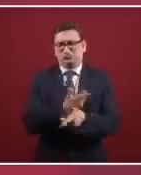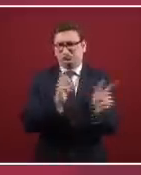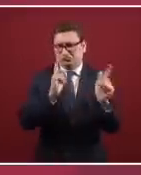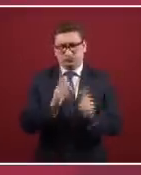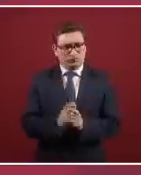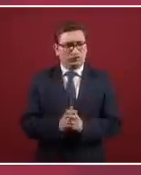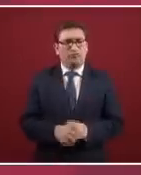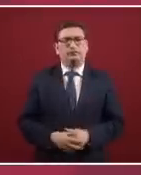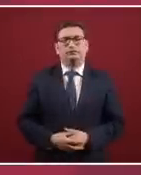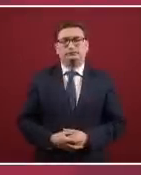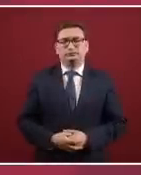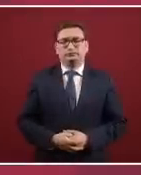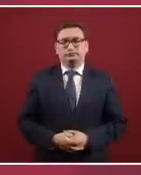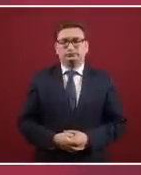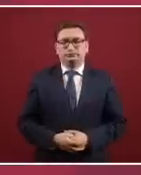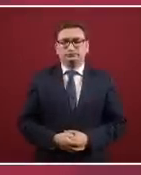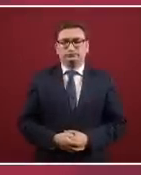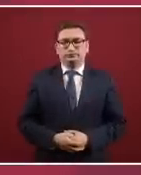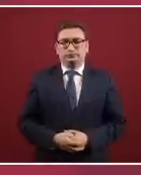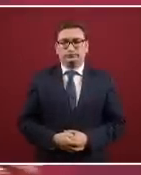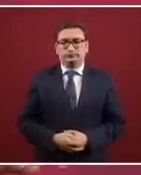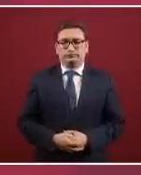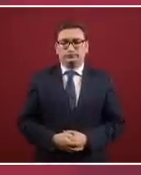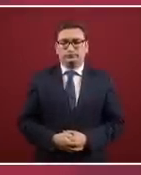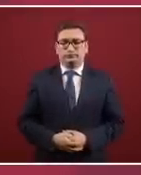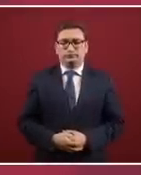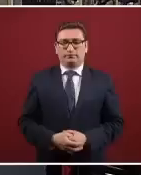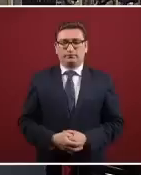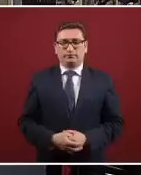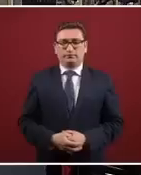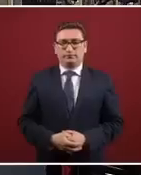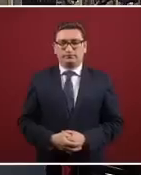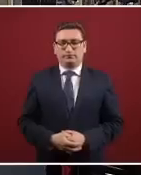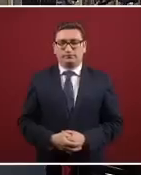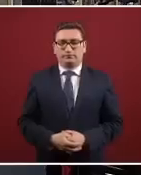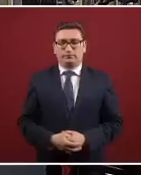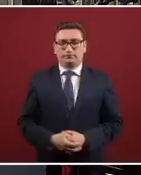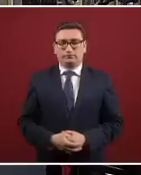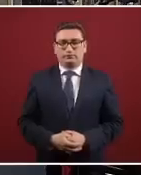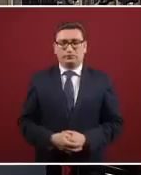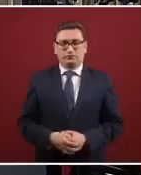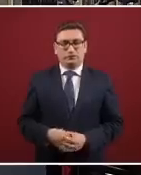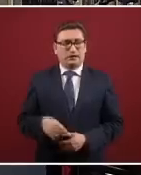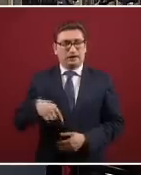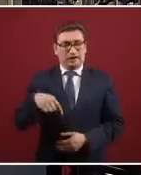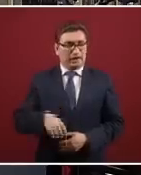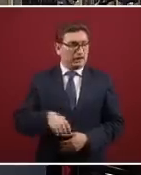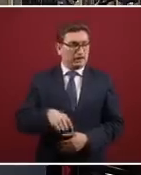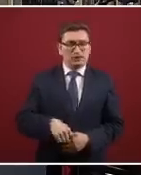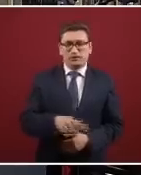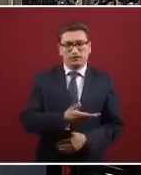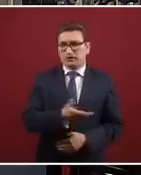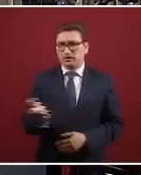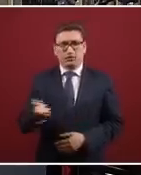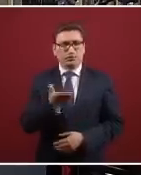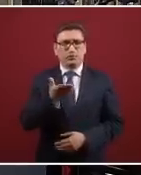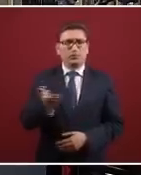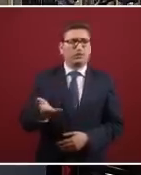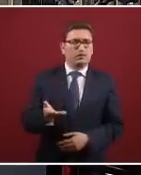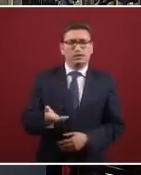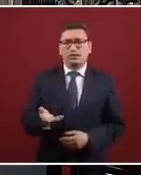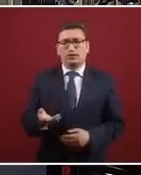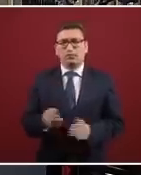Nadie. Aquí no le vamos a pedir a nadie,